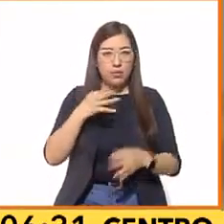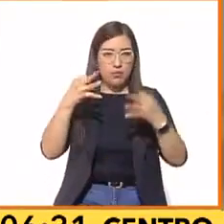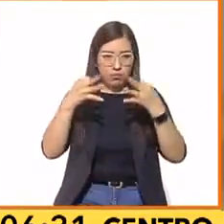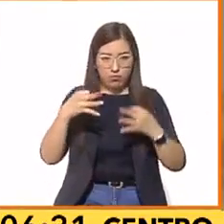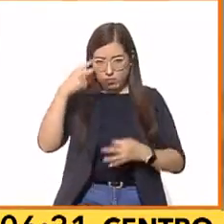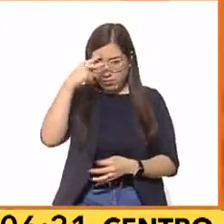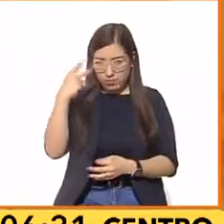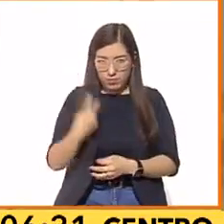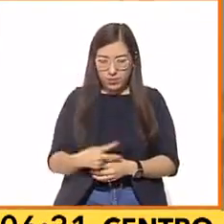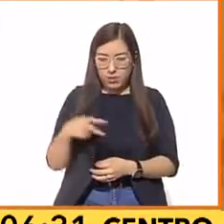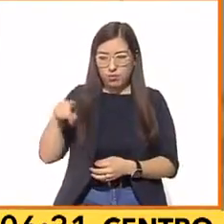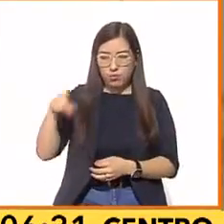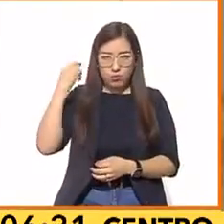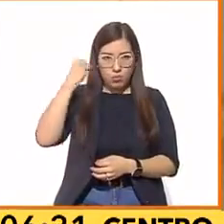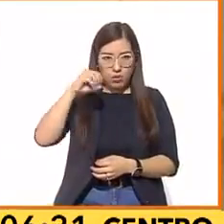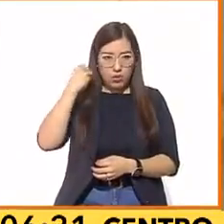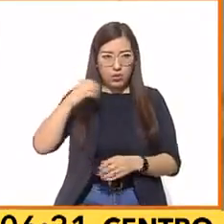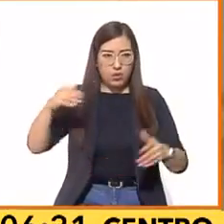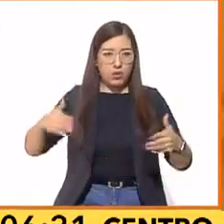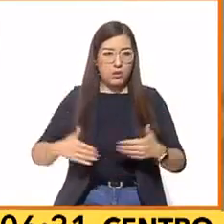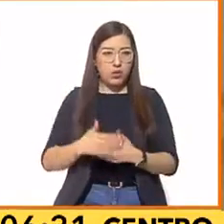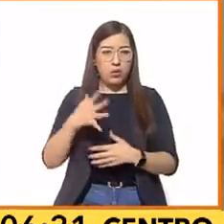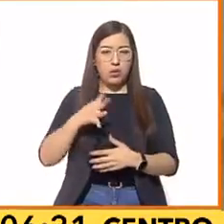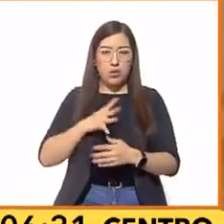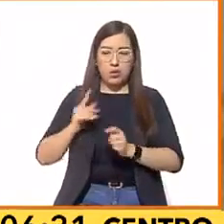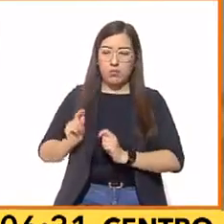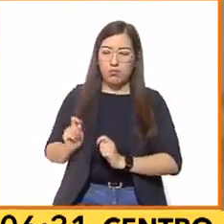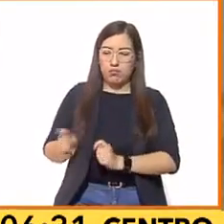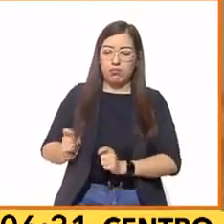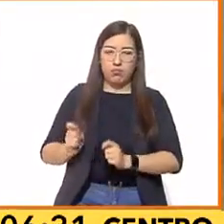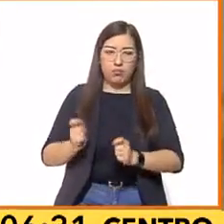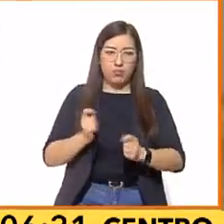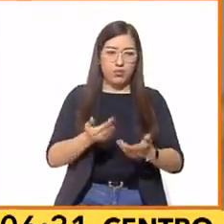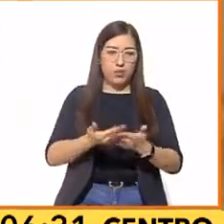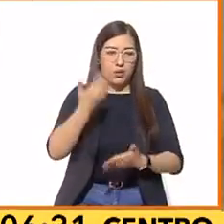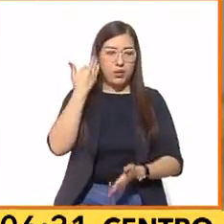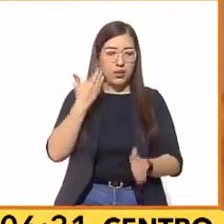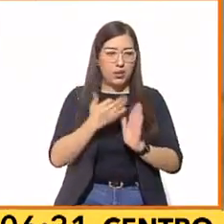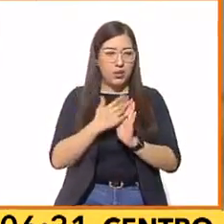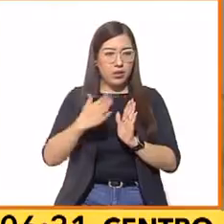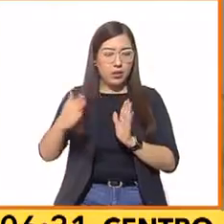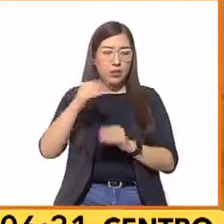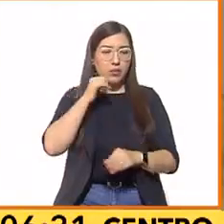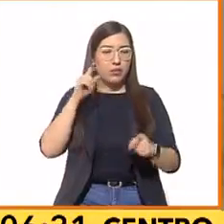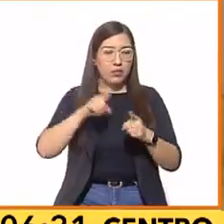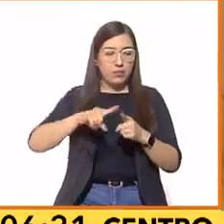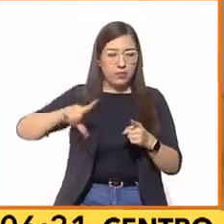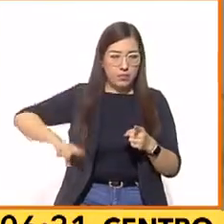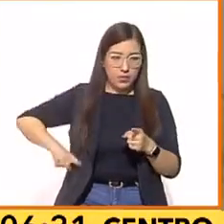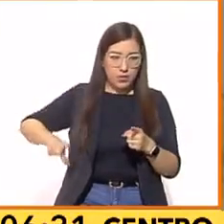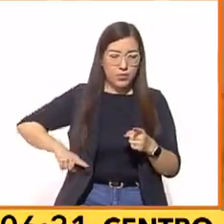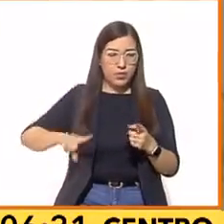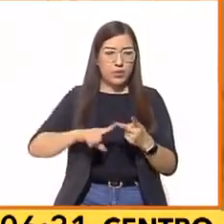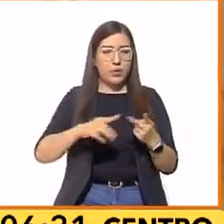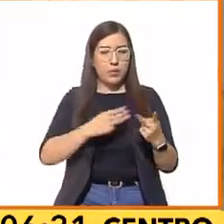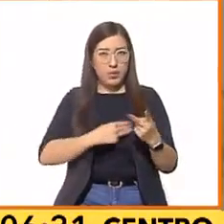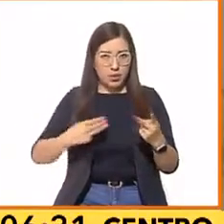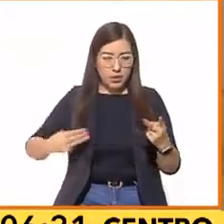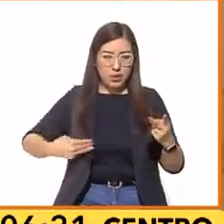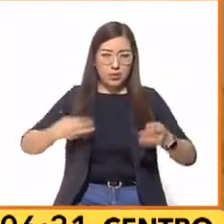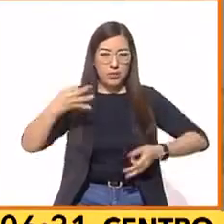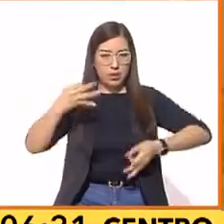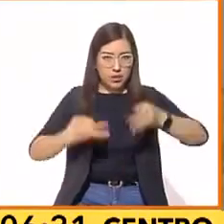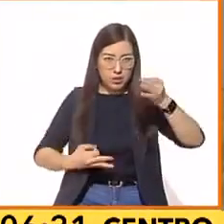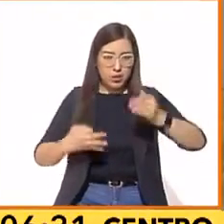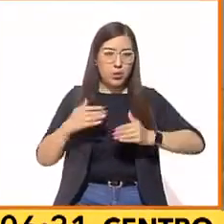por todos los puestos públicos prácticamente habidos y por haber en aquella época, incluido gobernador, ministro, magistrado,